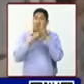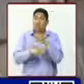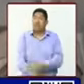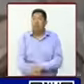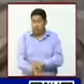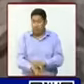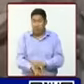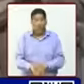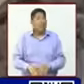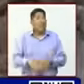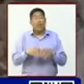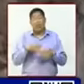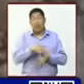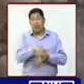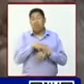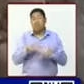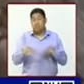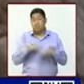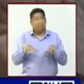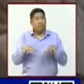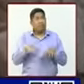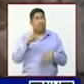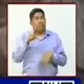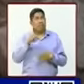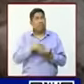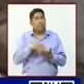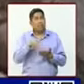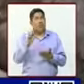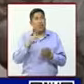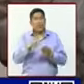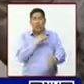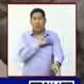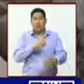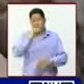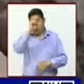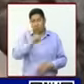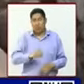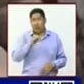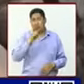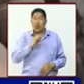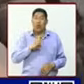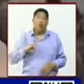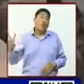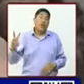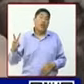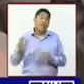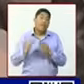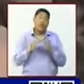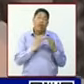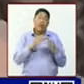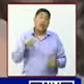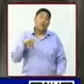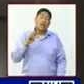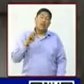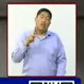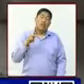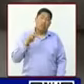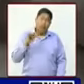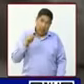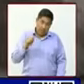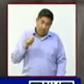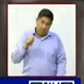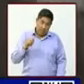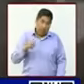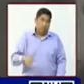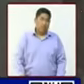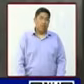noche. El terremoto se produjo a unos 1.300 kilómetros al suroeste de Pekín, la capital, esto en la provincia de